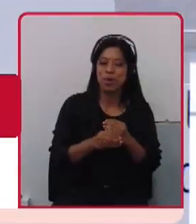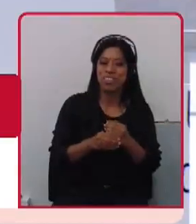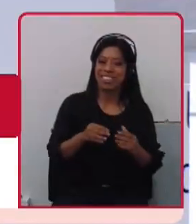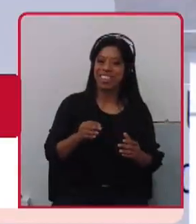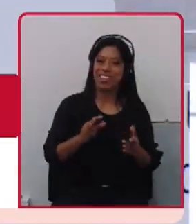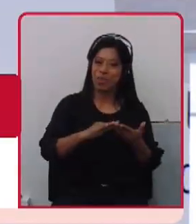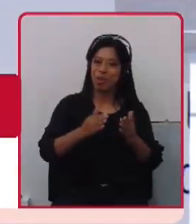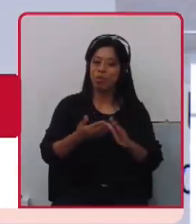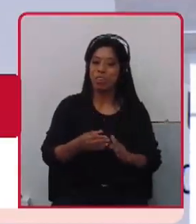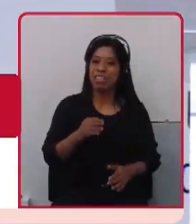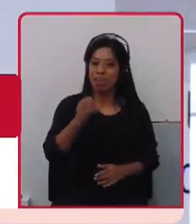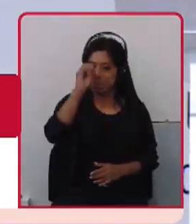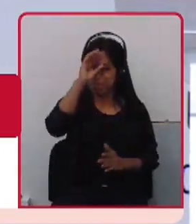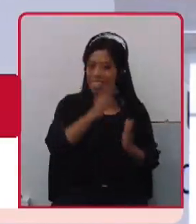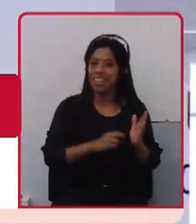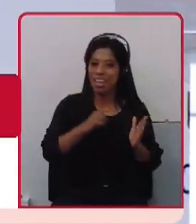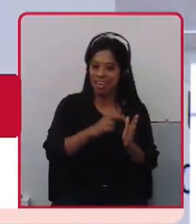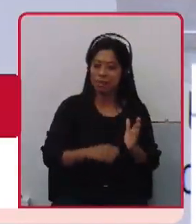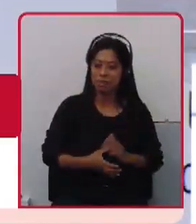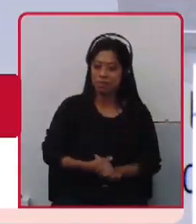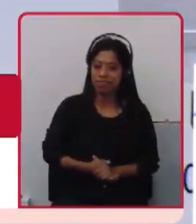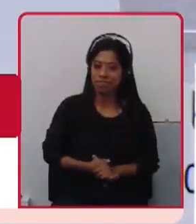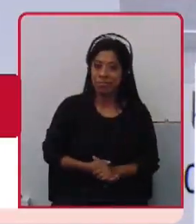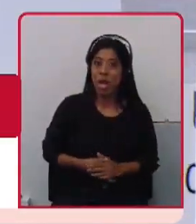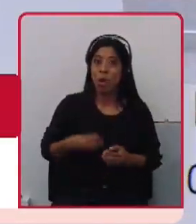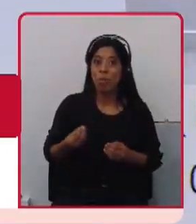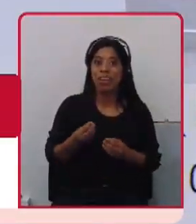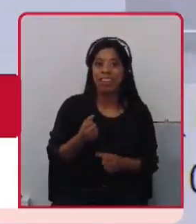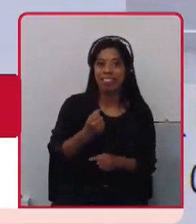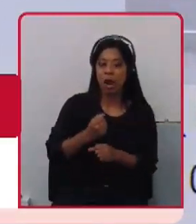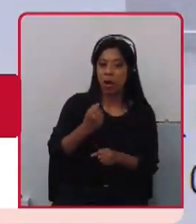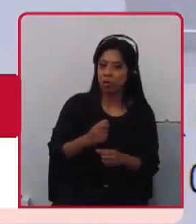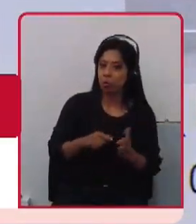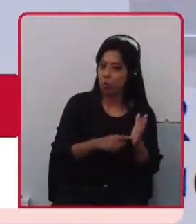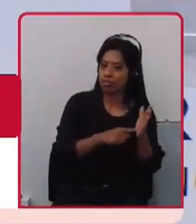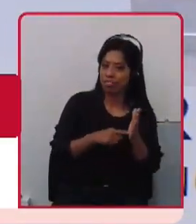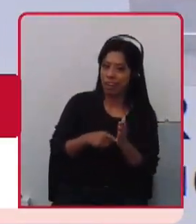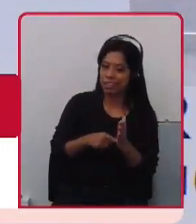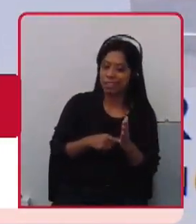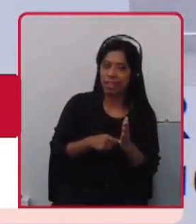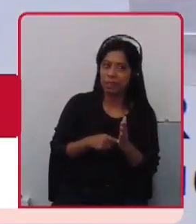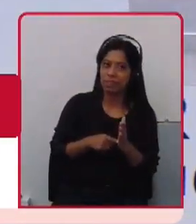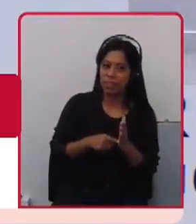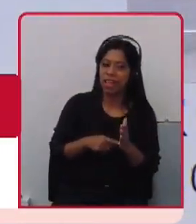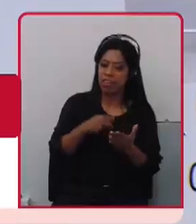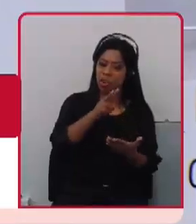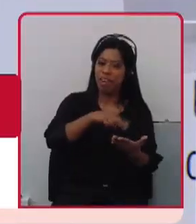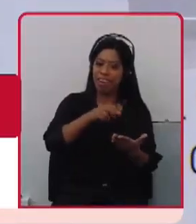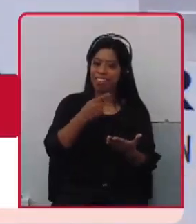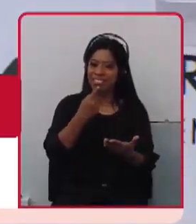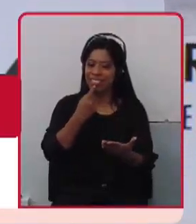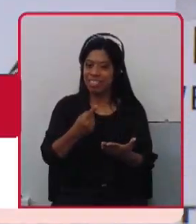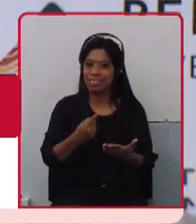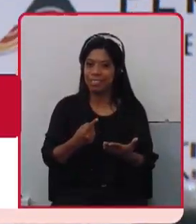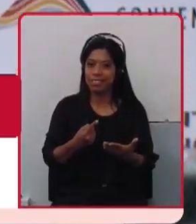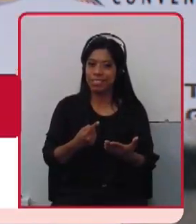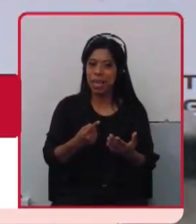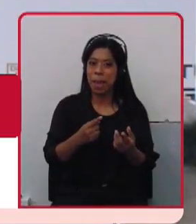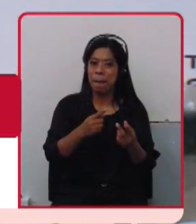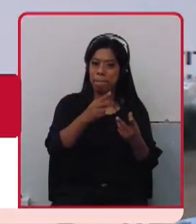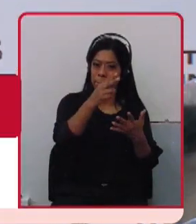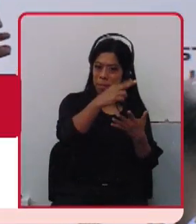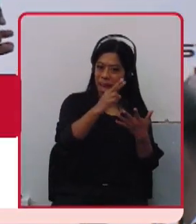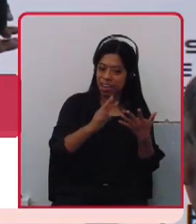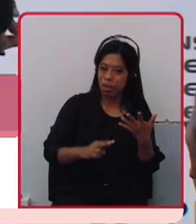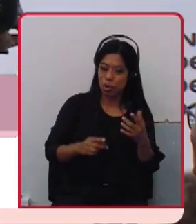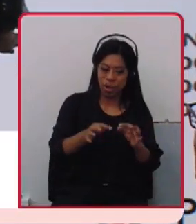comunidad minera. Sí. Okay. Porque en el trabajo que presentaste leí que hubo una alta variabilidad entre